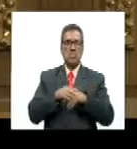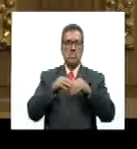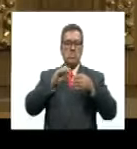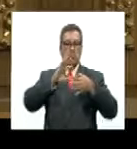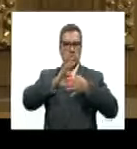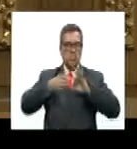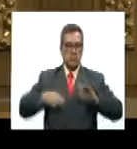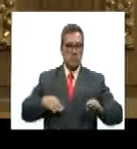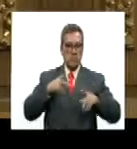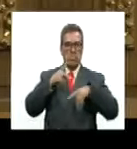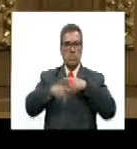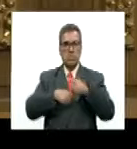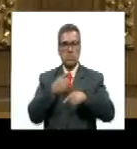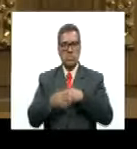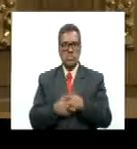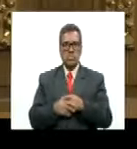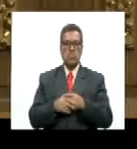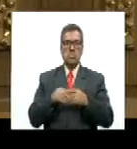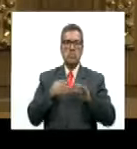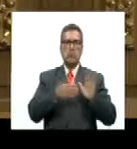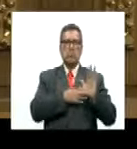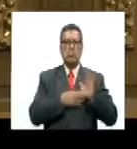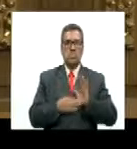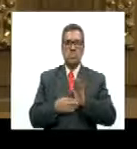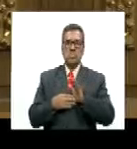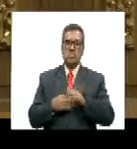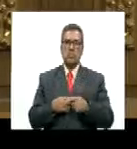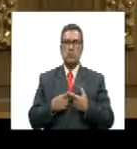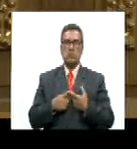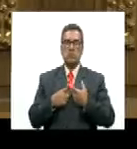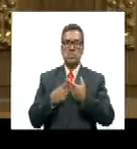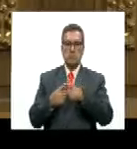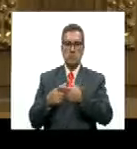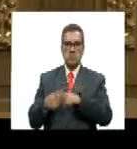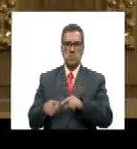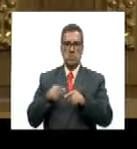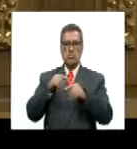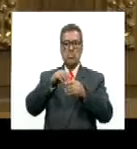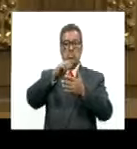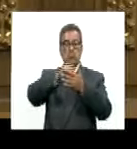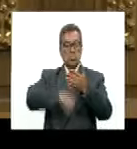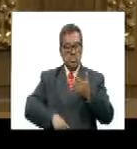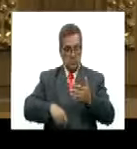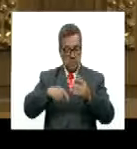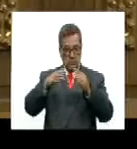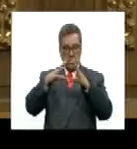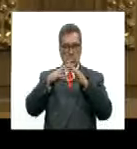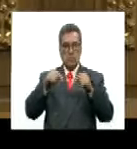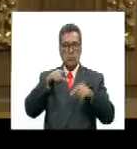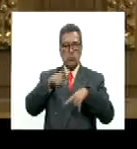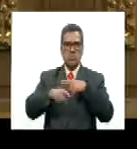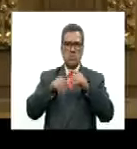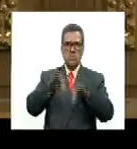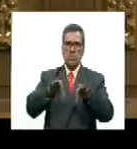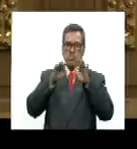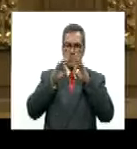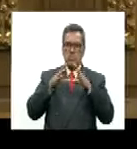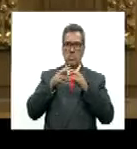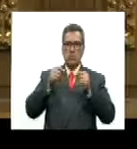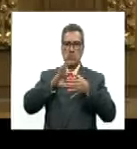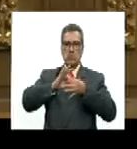sociales son más populares el contenido vaciado, o sea, el vacío de contenido es lo que le interesa a las